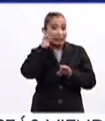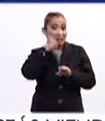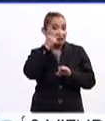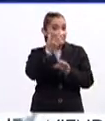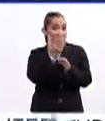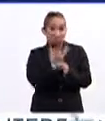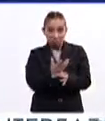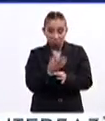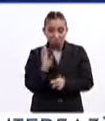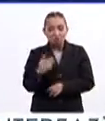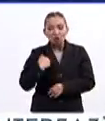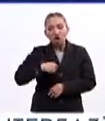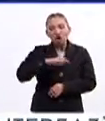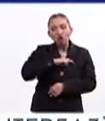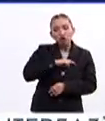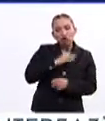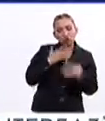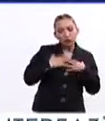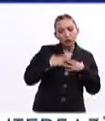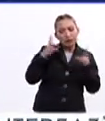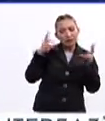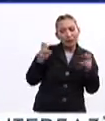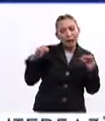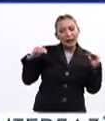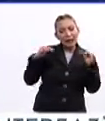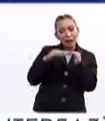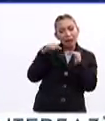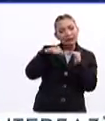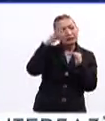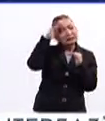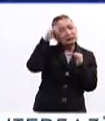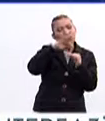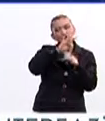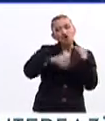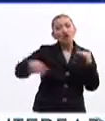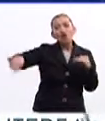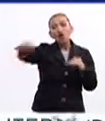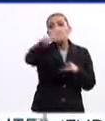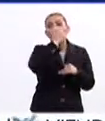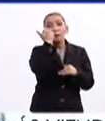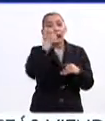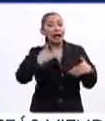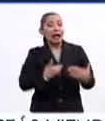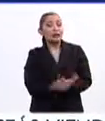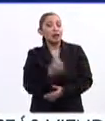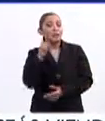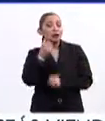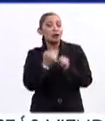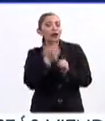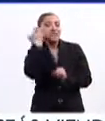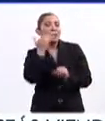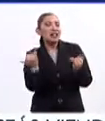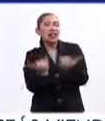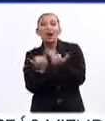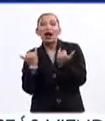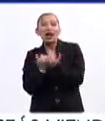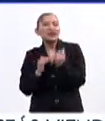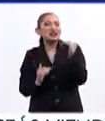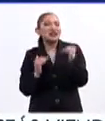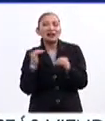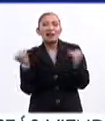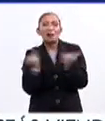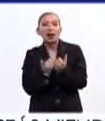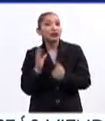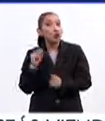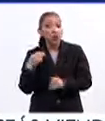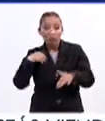ayer. Nosotros tomamos un tema de equidad también es pensar que todos los estudiantes, porque nacieron en el mismo año, saben lo mismo y están en el mismo nivel.